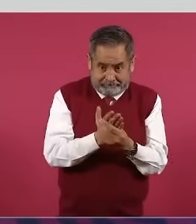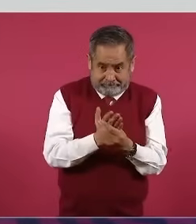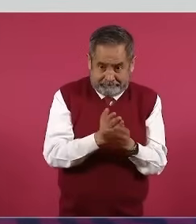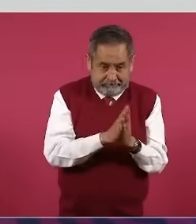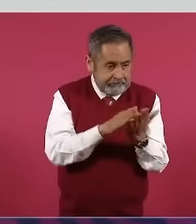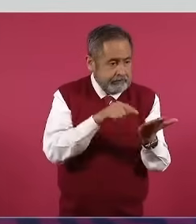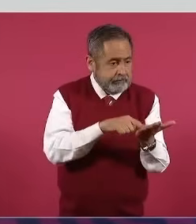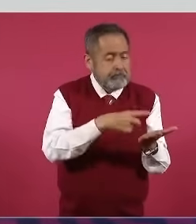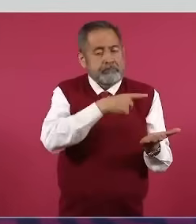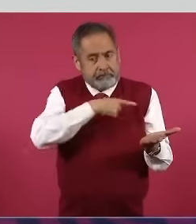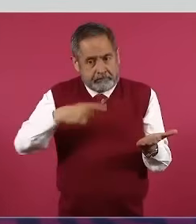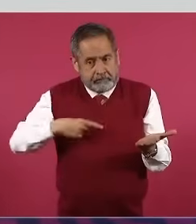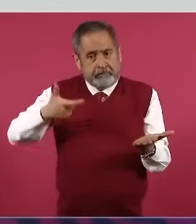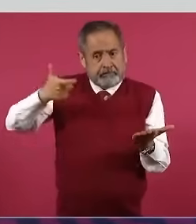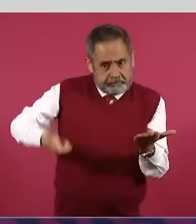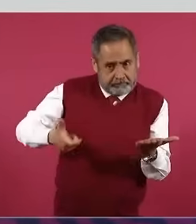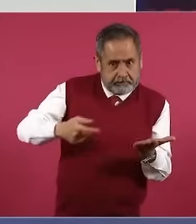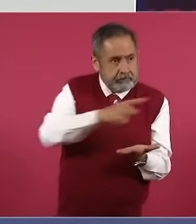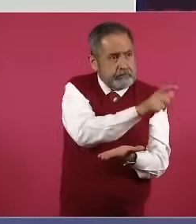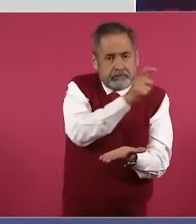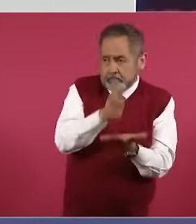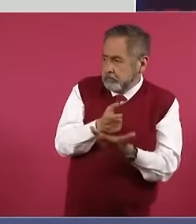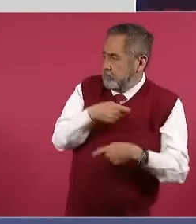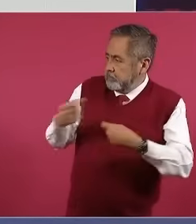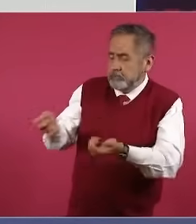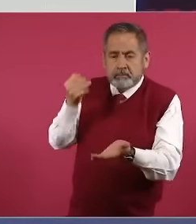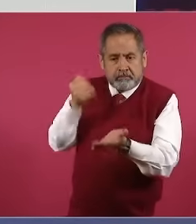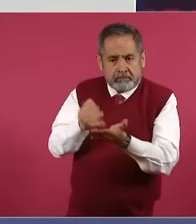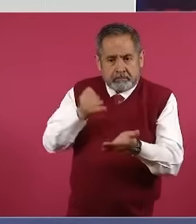le debe a la hacienda pública